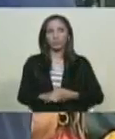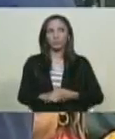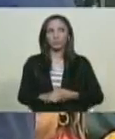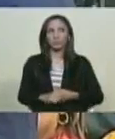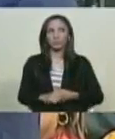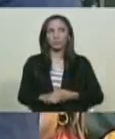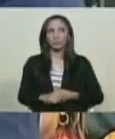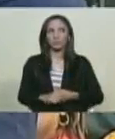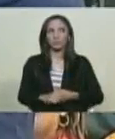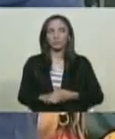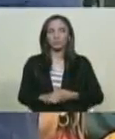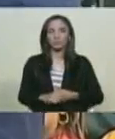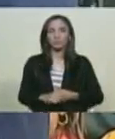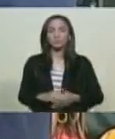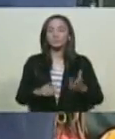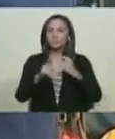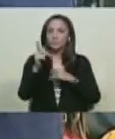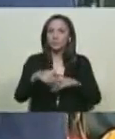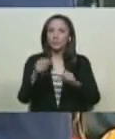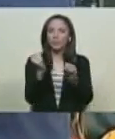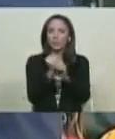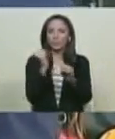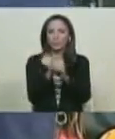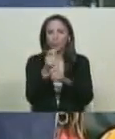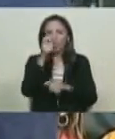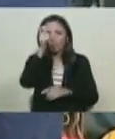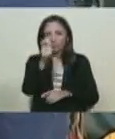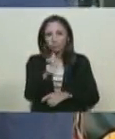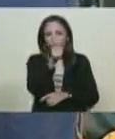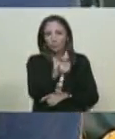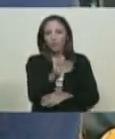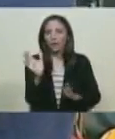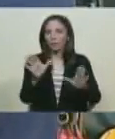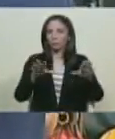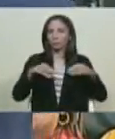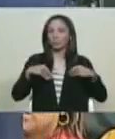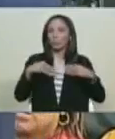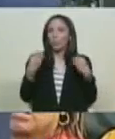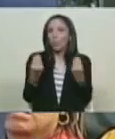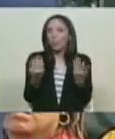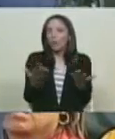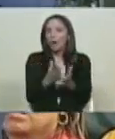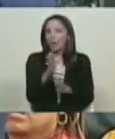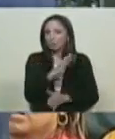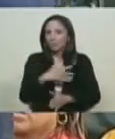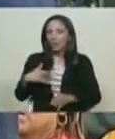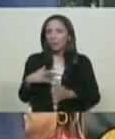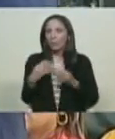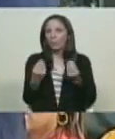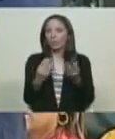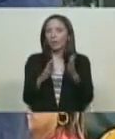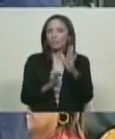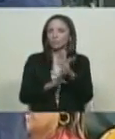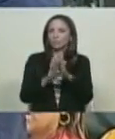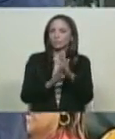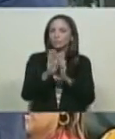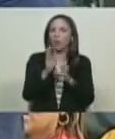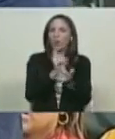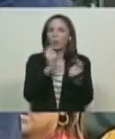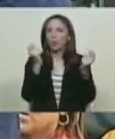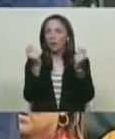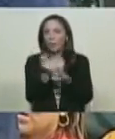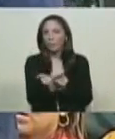nosotros, los obreros, la aceptamos como parte evolutiva en el proceso de transformación